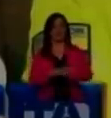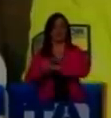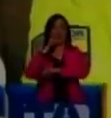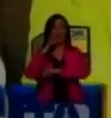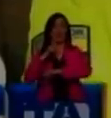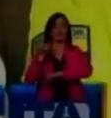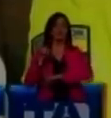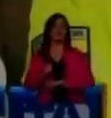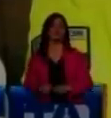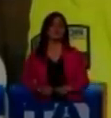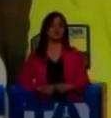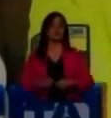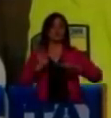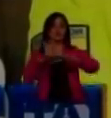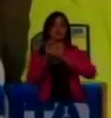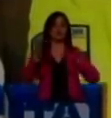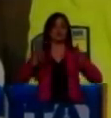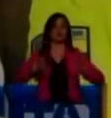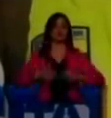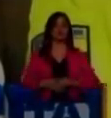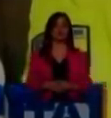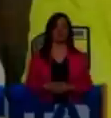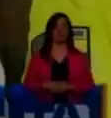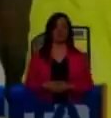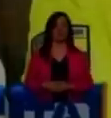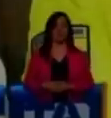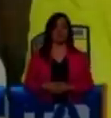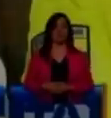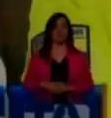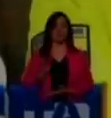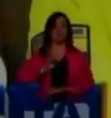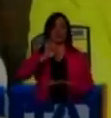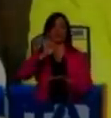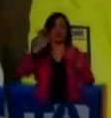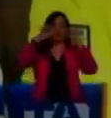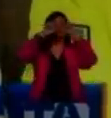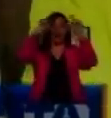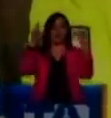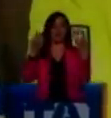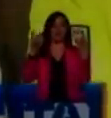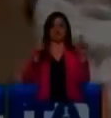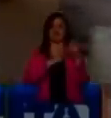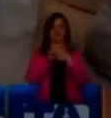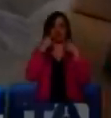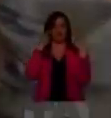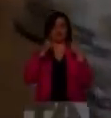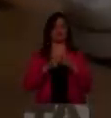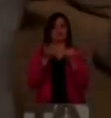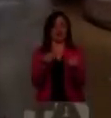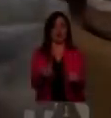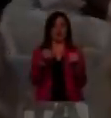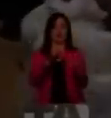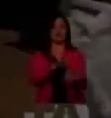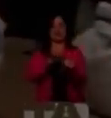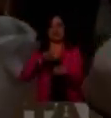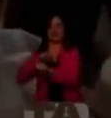masculino, es ecuatoriano y funge como uno de los representantes de esta empresa que hemos determinado es fachada. Hasta ahora los decomisos